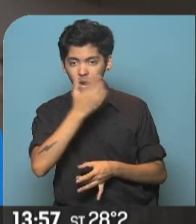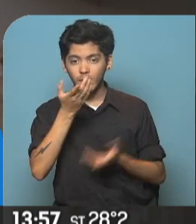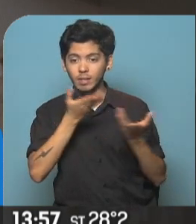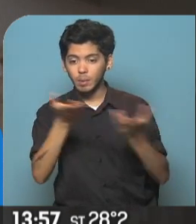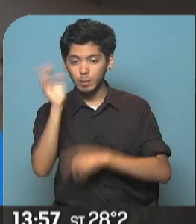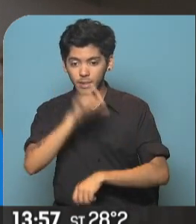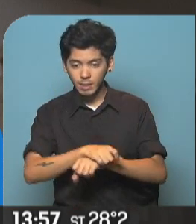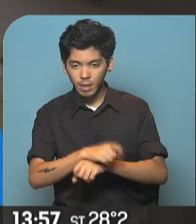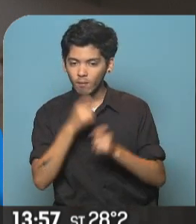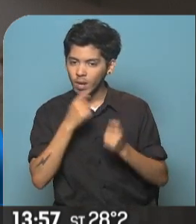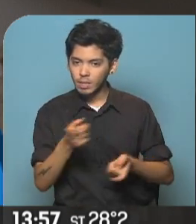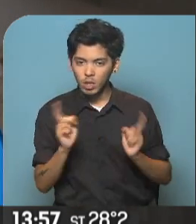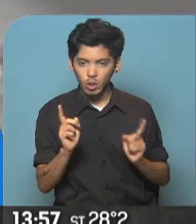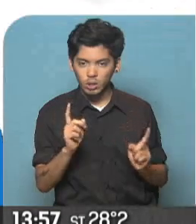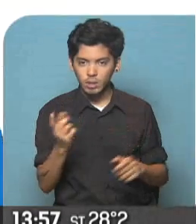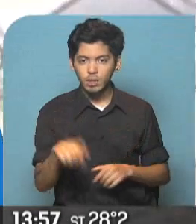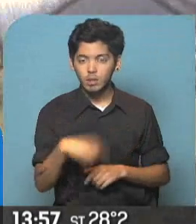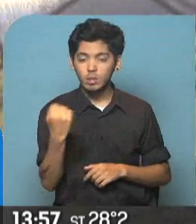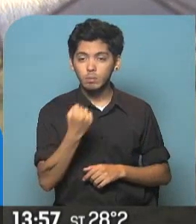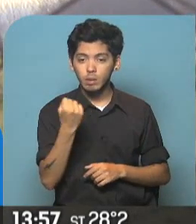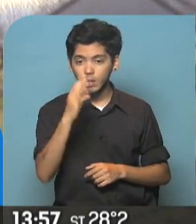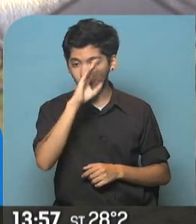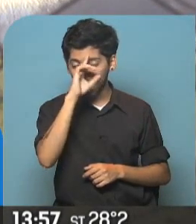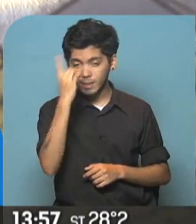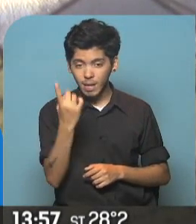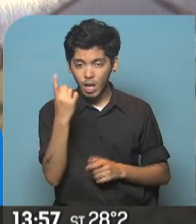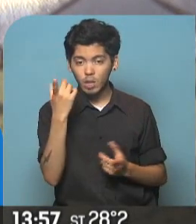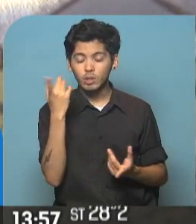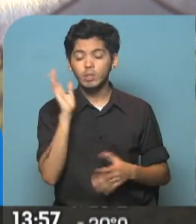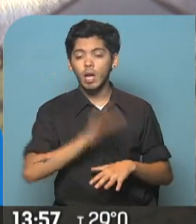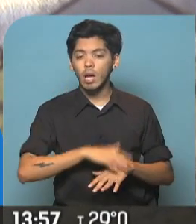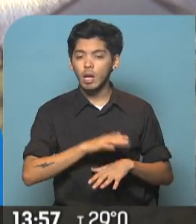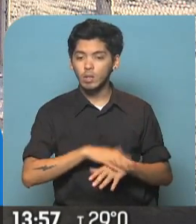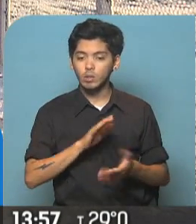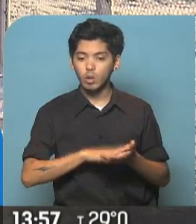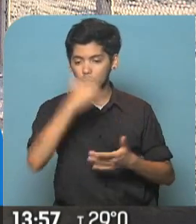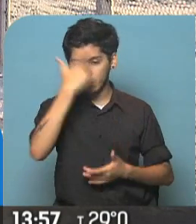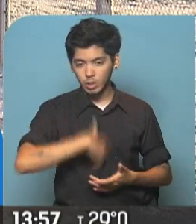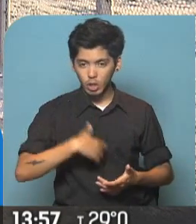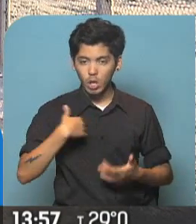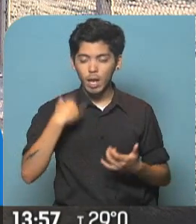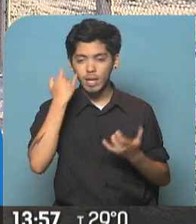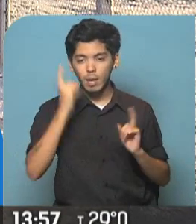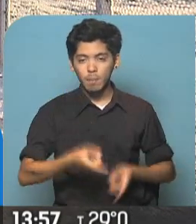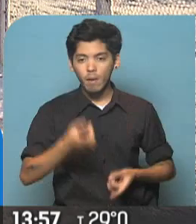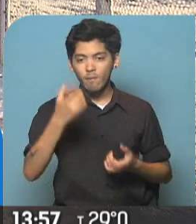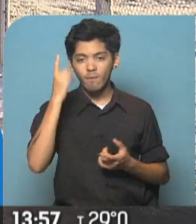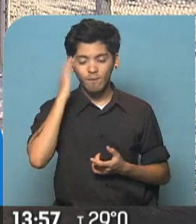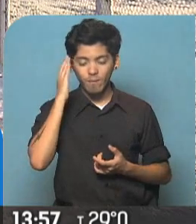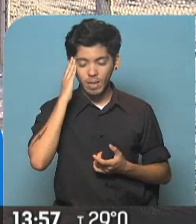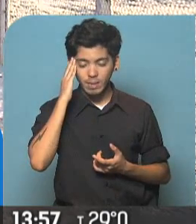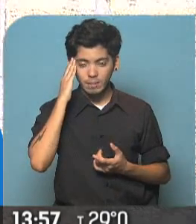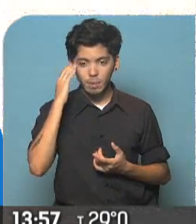parece sumamente importante que el Estado se haga cargo de la integridad física y emocional de las chicas. El comunicado del